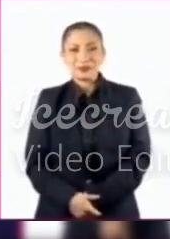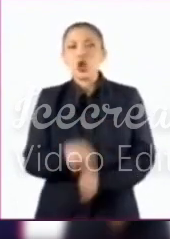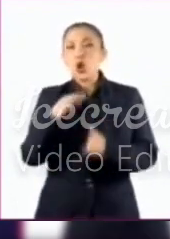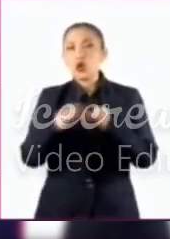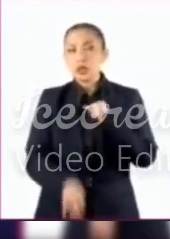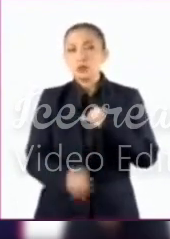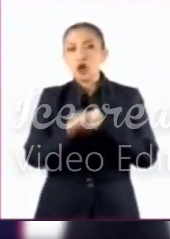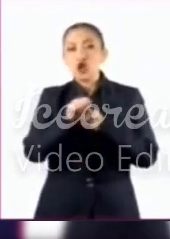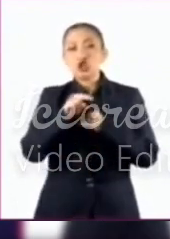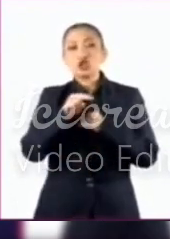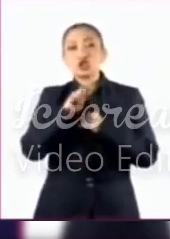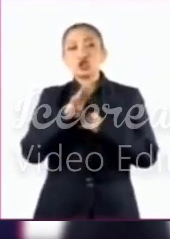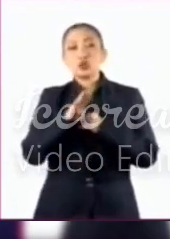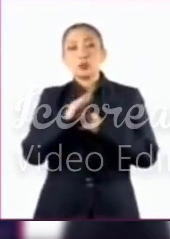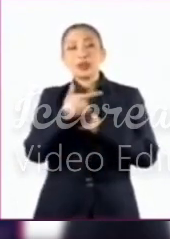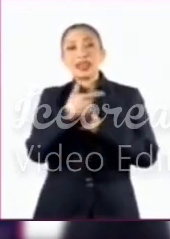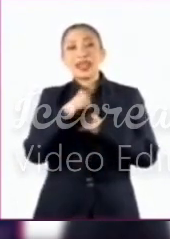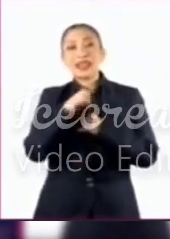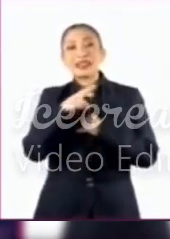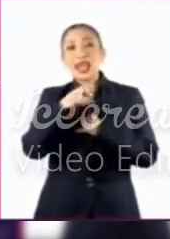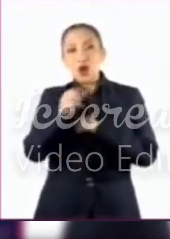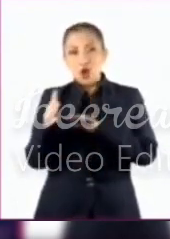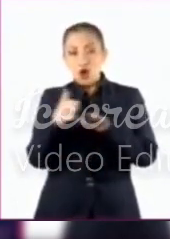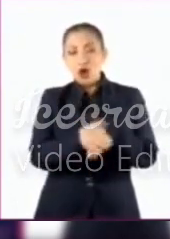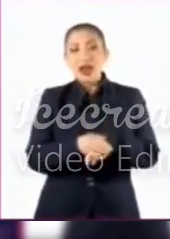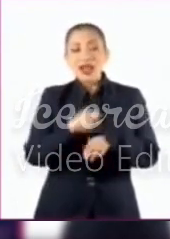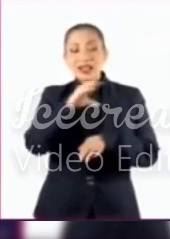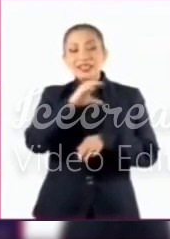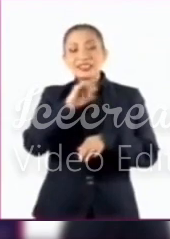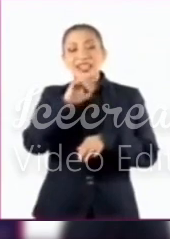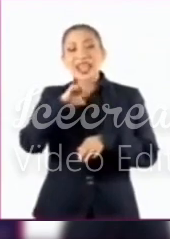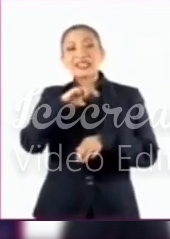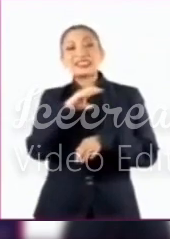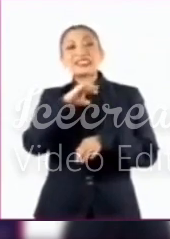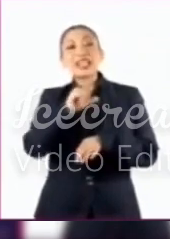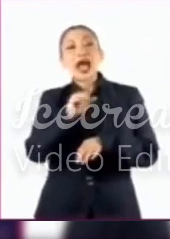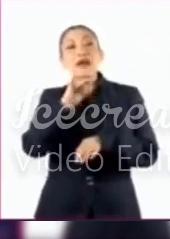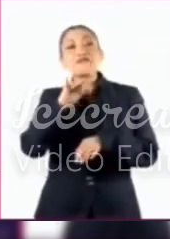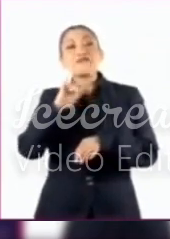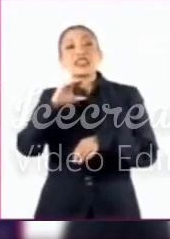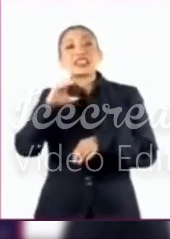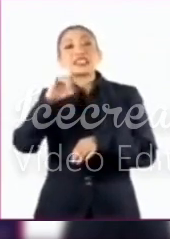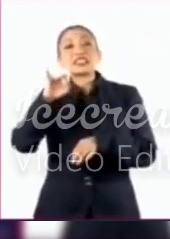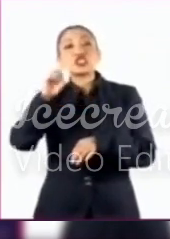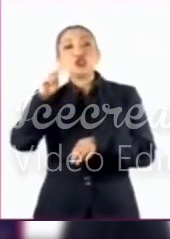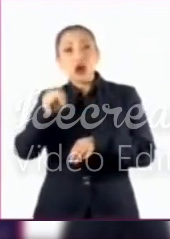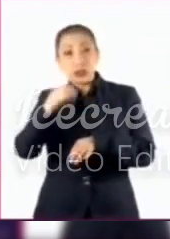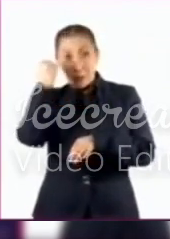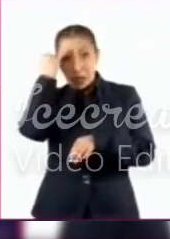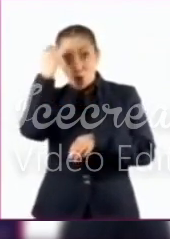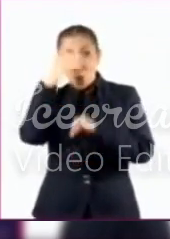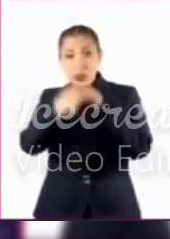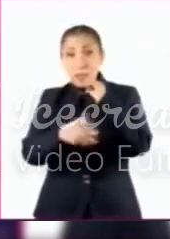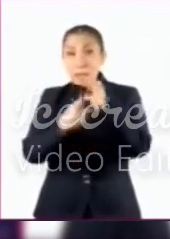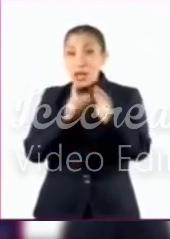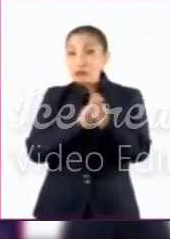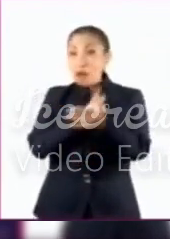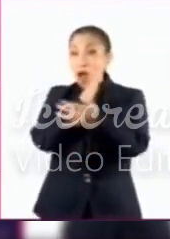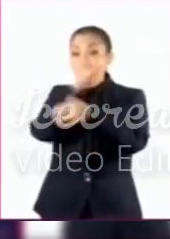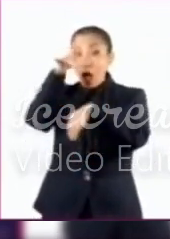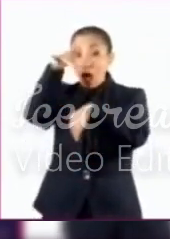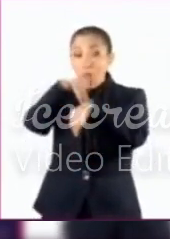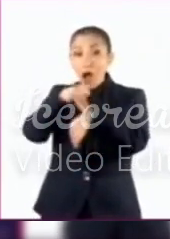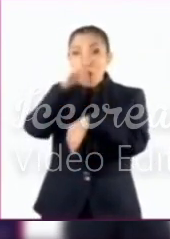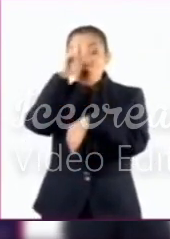El último subgénero narrativo que verán hoy es el de ciencia ficción. ¿Se imaginan la primera vez que el hombre viajó a la luna? ¿O cuando